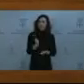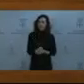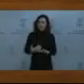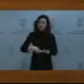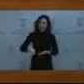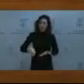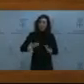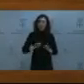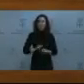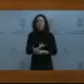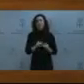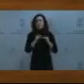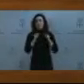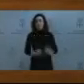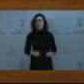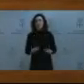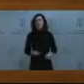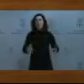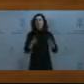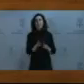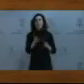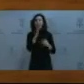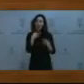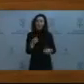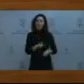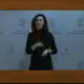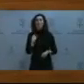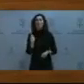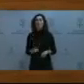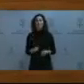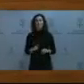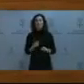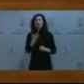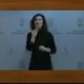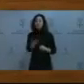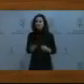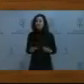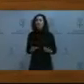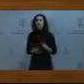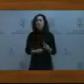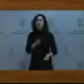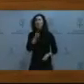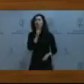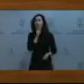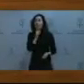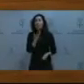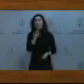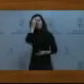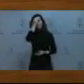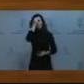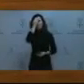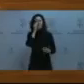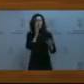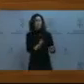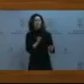recuperar ahora el tiempo perdido. Sinceramente, no sé cómo lo van a hacer. Deben de pensar que así van a contentar a las comunidades autónomas que llevan todo ese